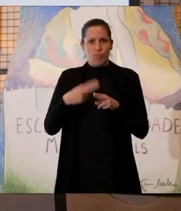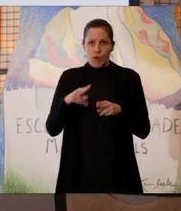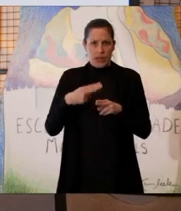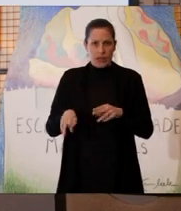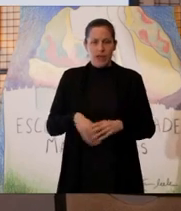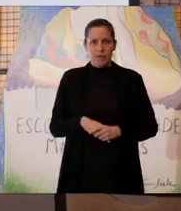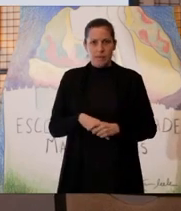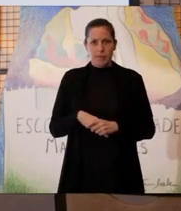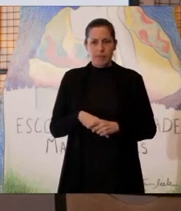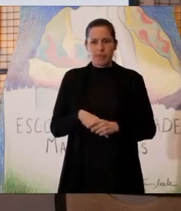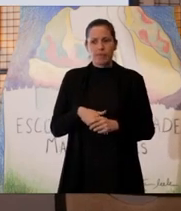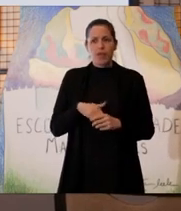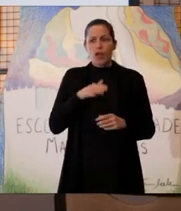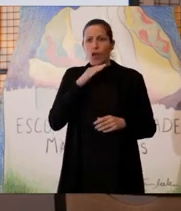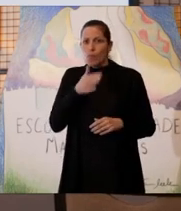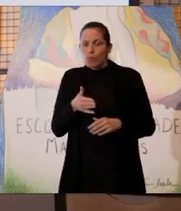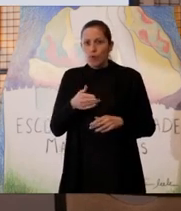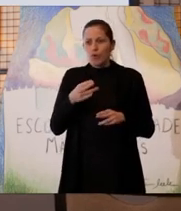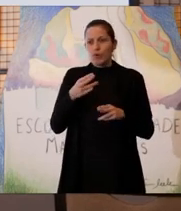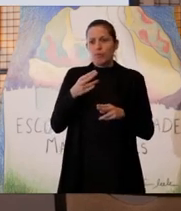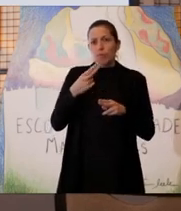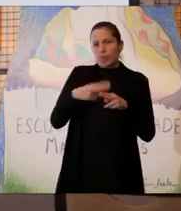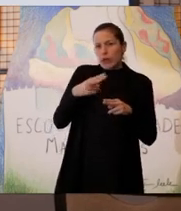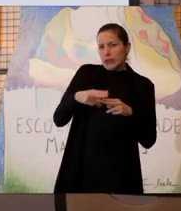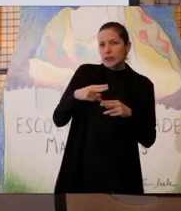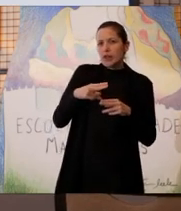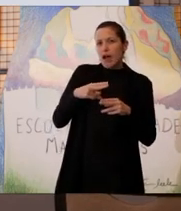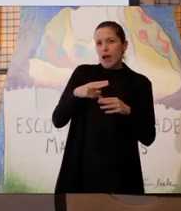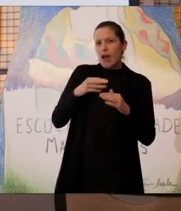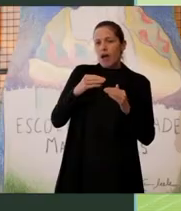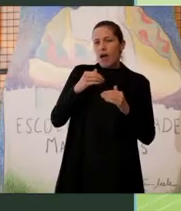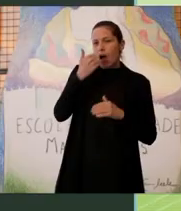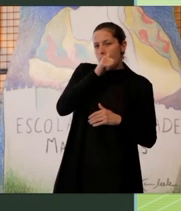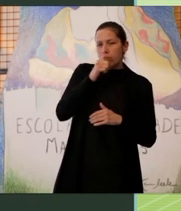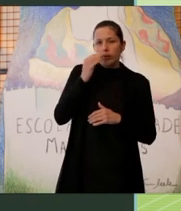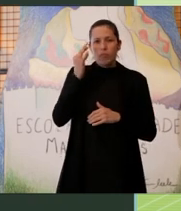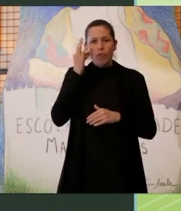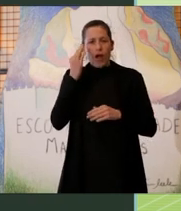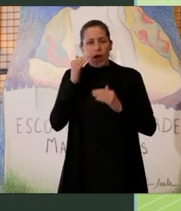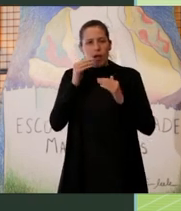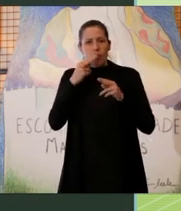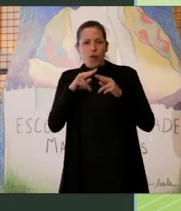política hace con las mujeres es desigual al que hace la política con los hombres